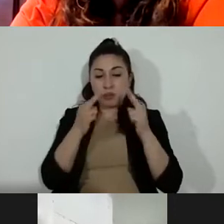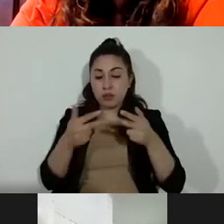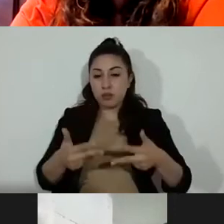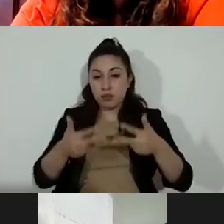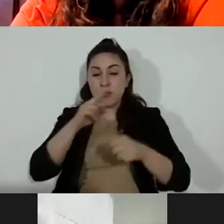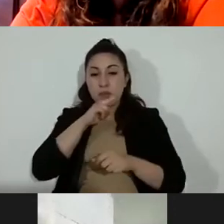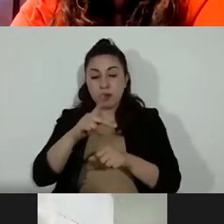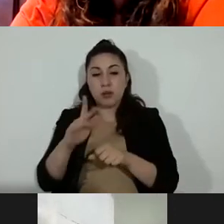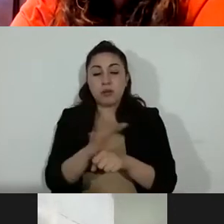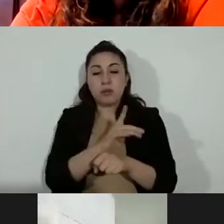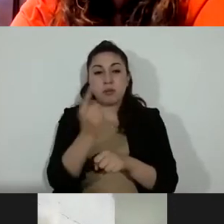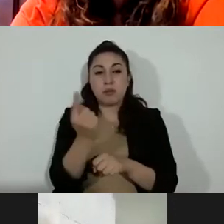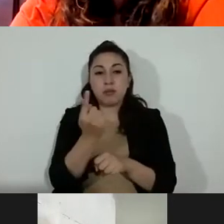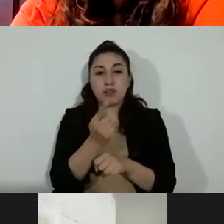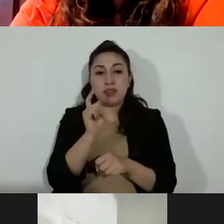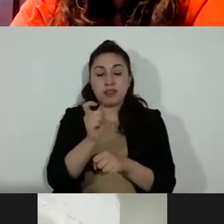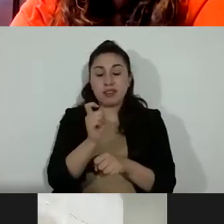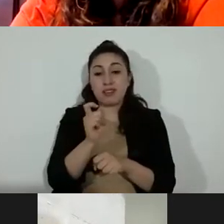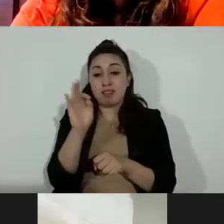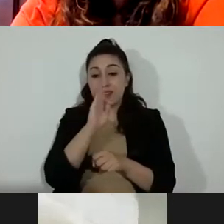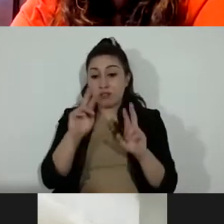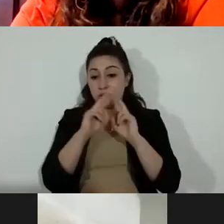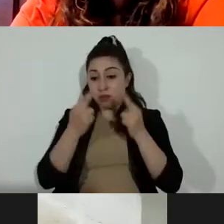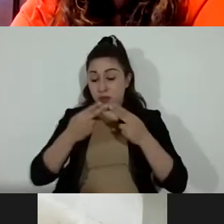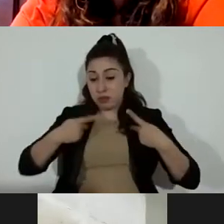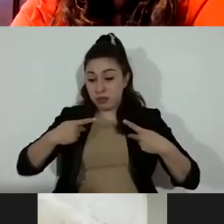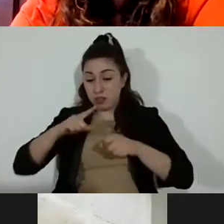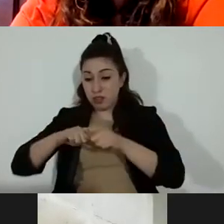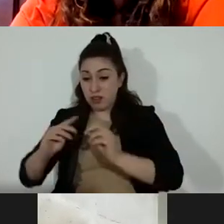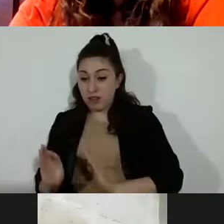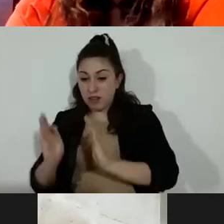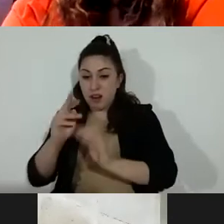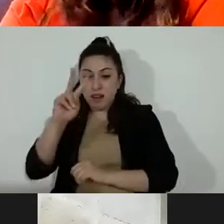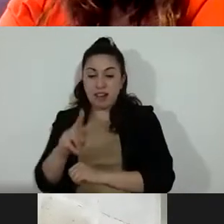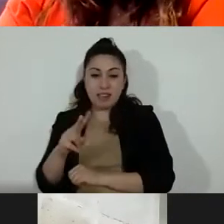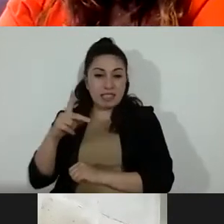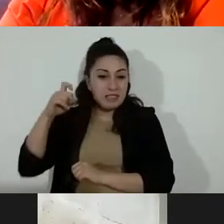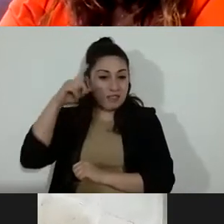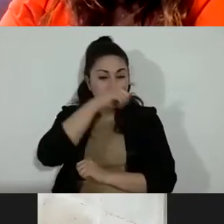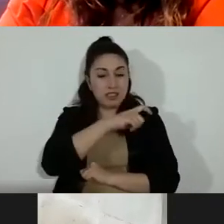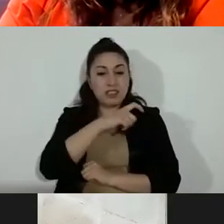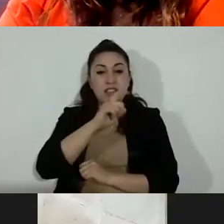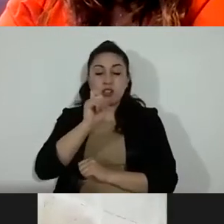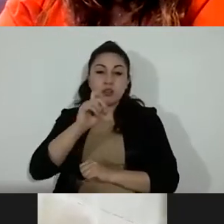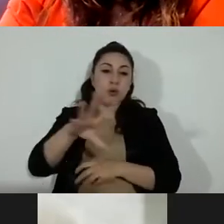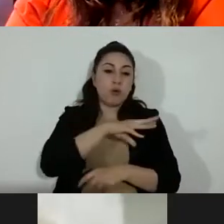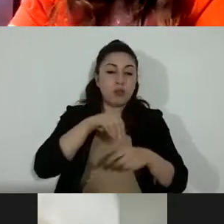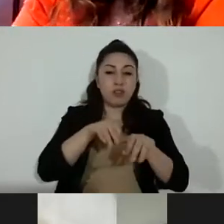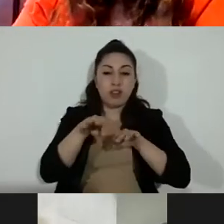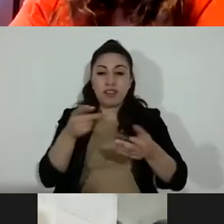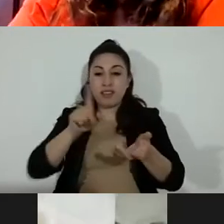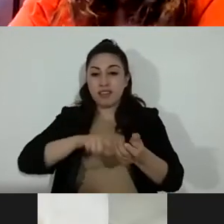presencial dificulta el manejo logístico en el